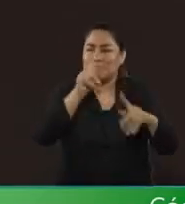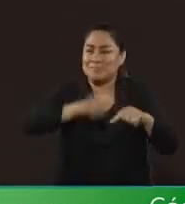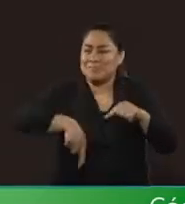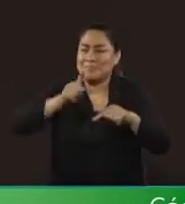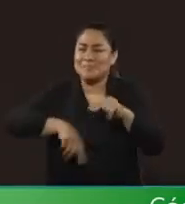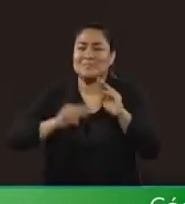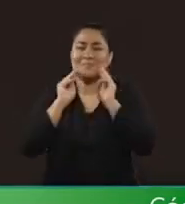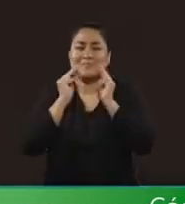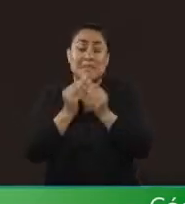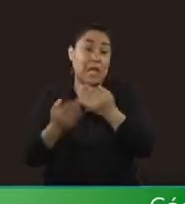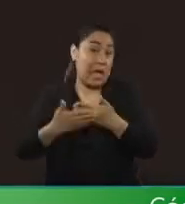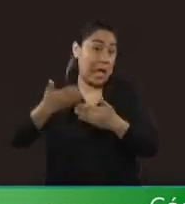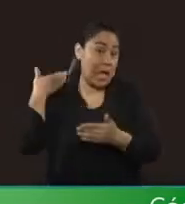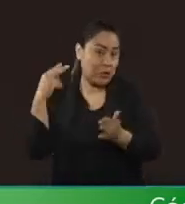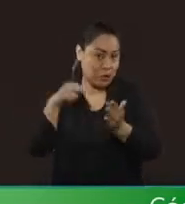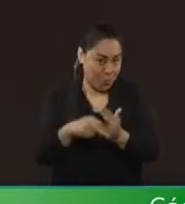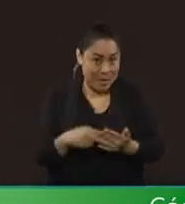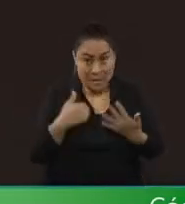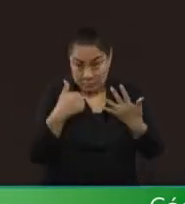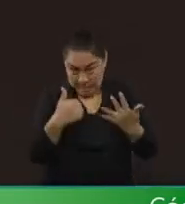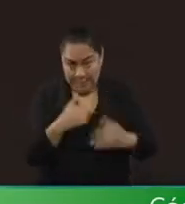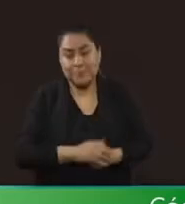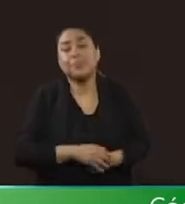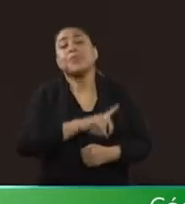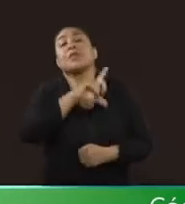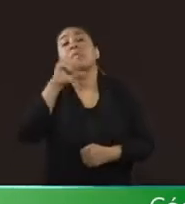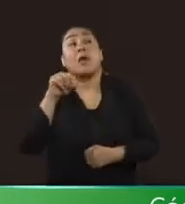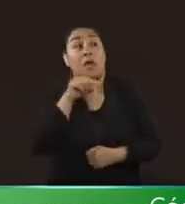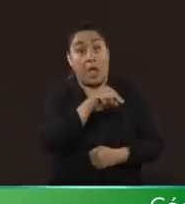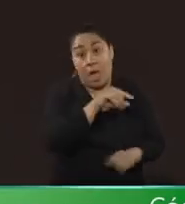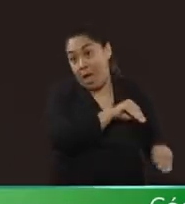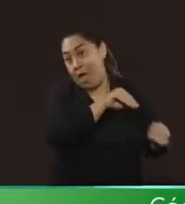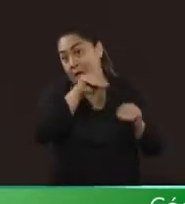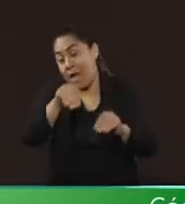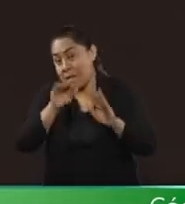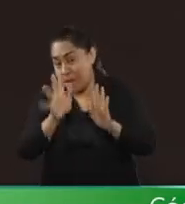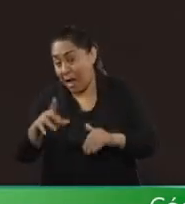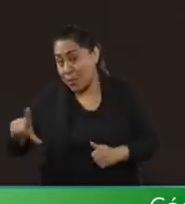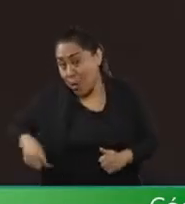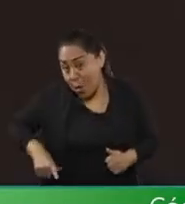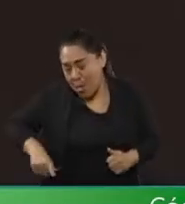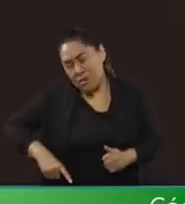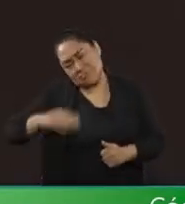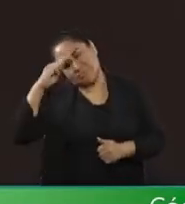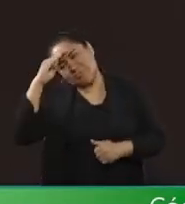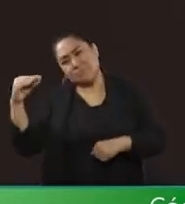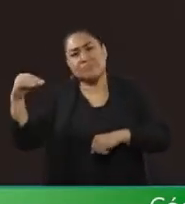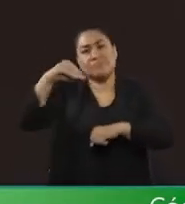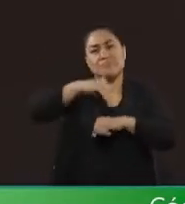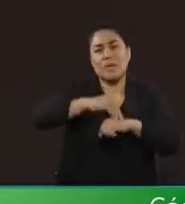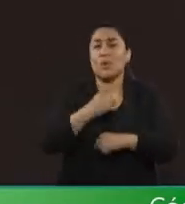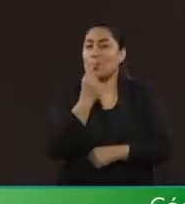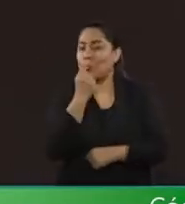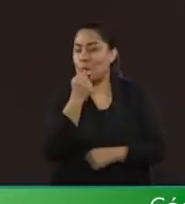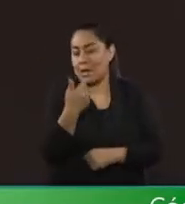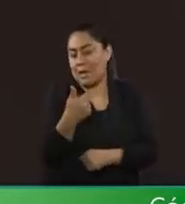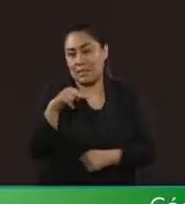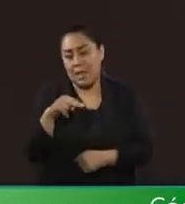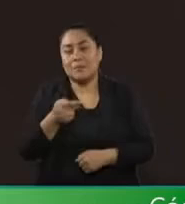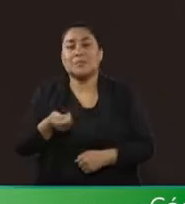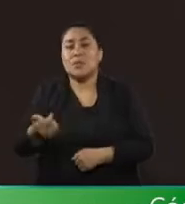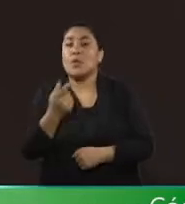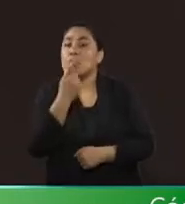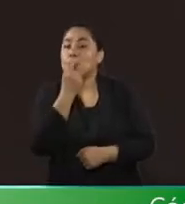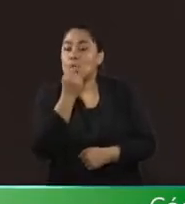2006. Cuando llegaron al gobierno, plantearon la Guardia Nacional como una autoridad civil. Se repitió en